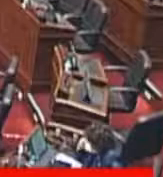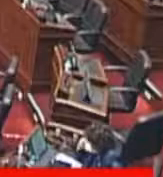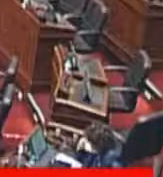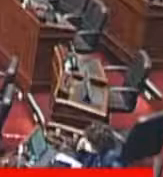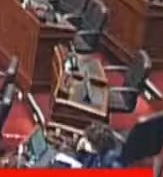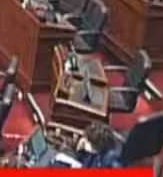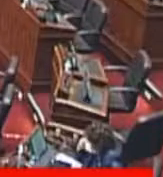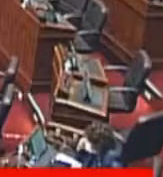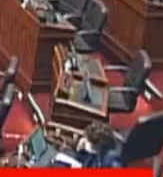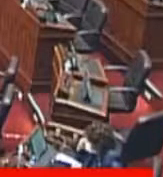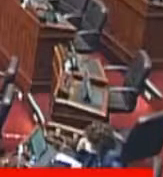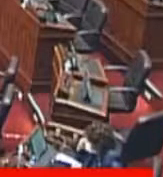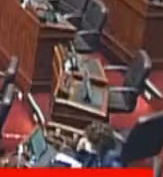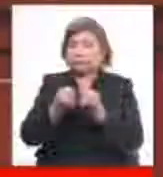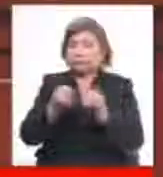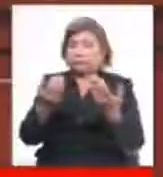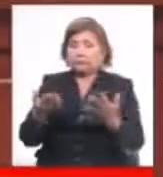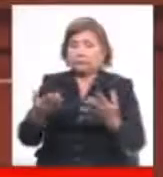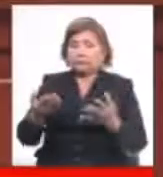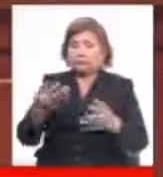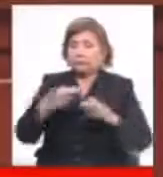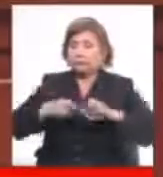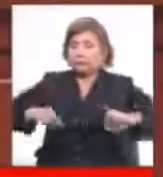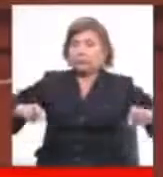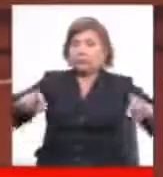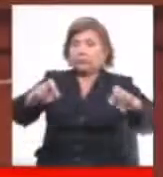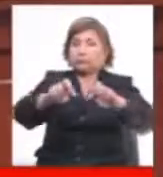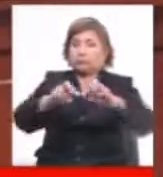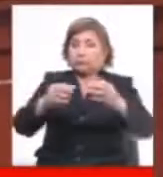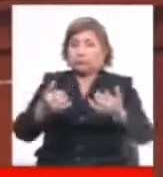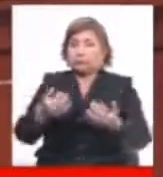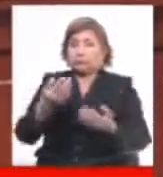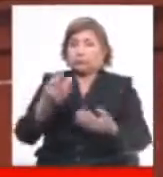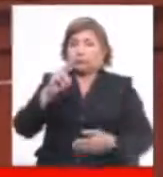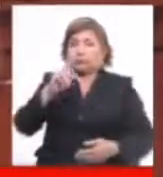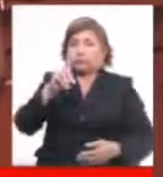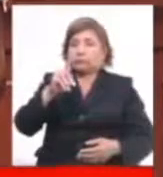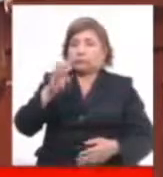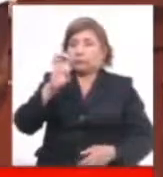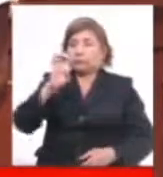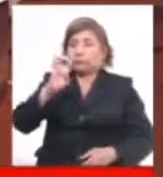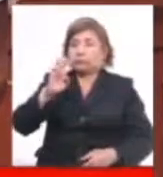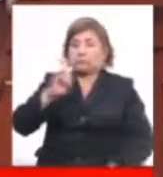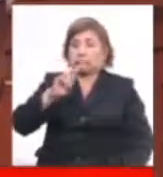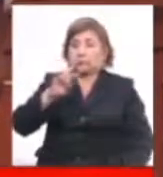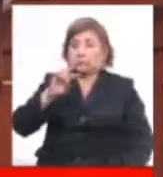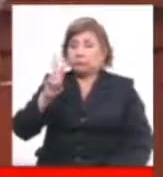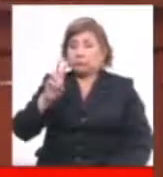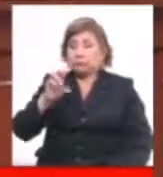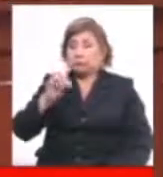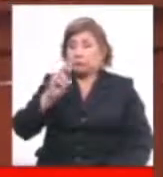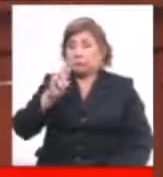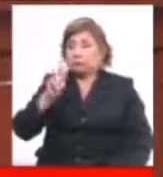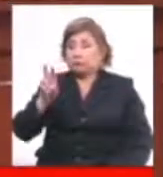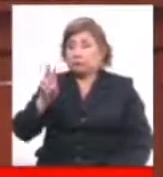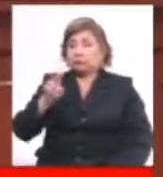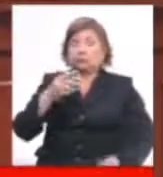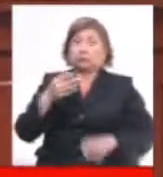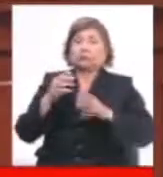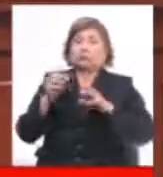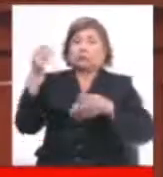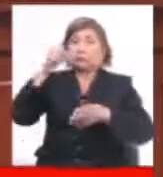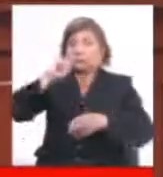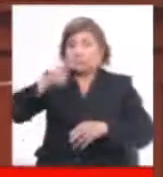En la sesión del Pleno del 21 de enero del 2022 se sometió a